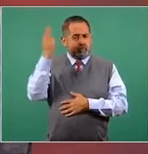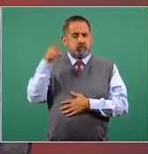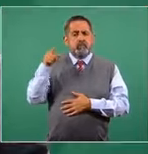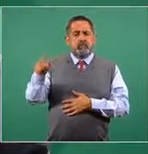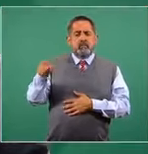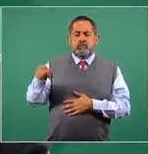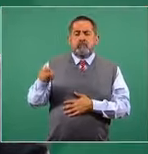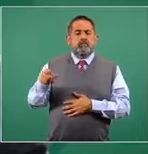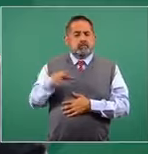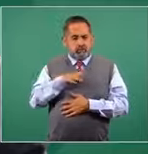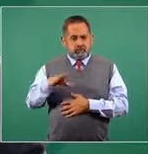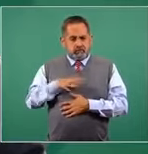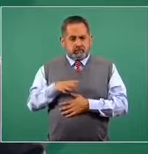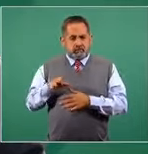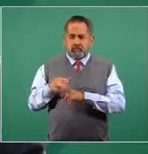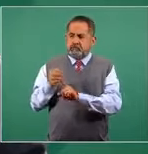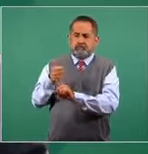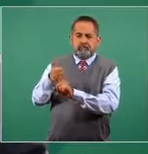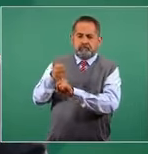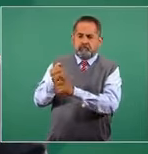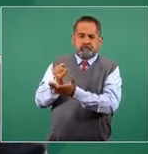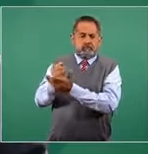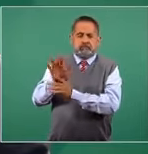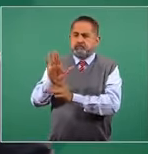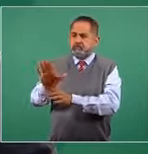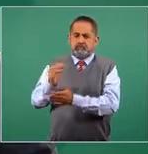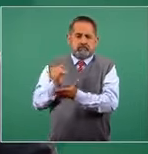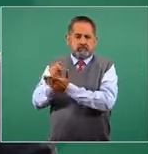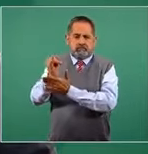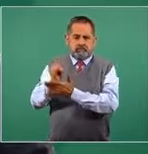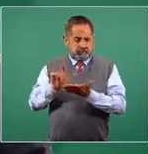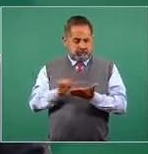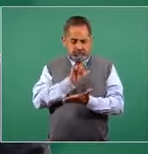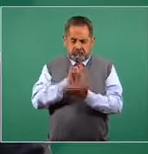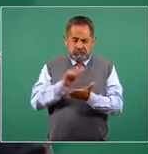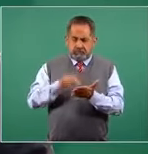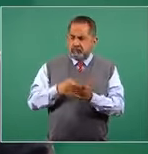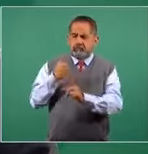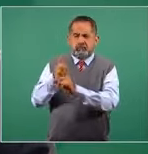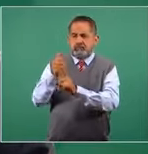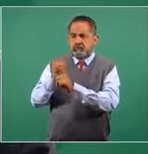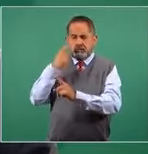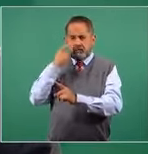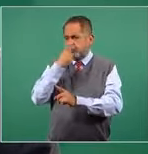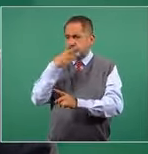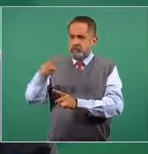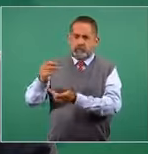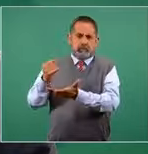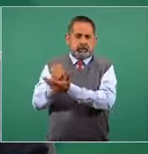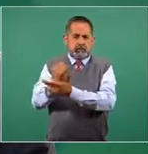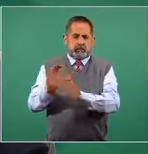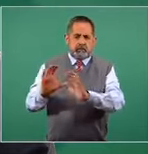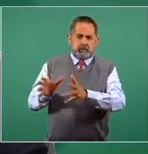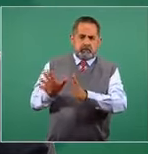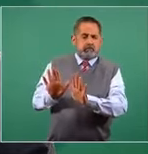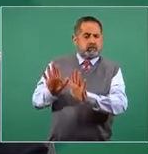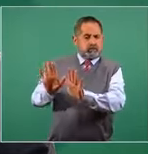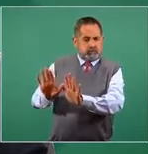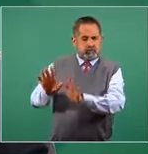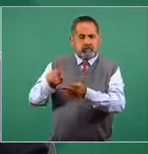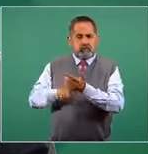la capacidad de tener autonomía. Por ley se ha establecido, y esto es un elemento histórico de suma importancia,